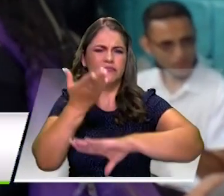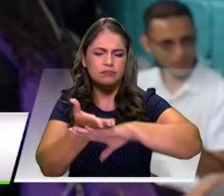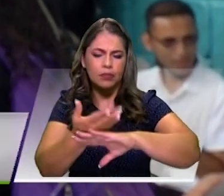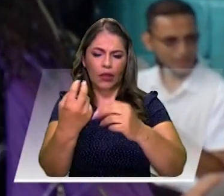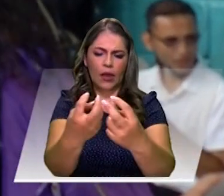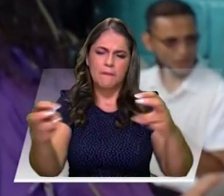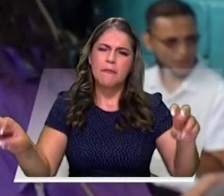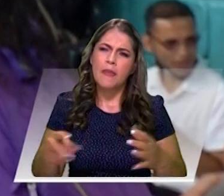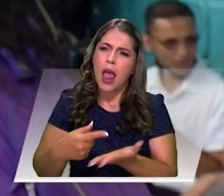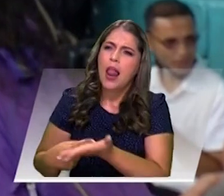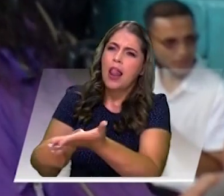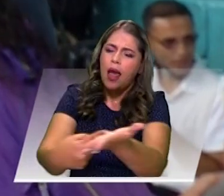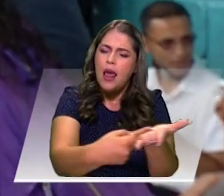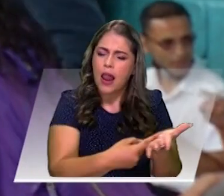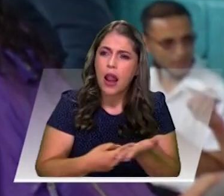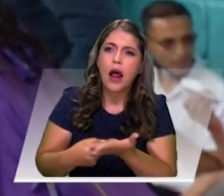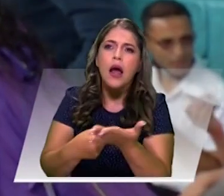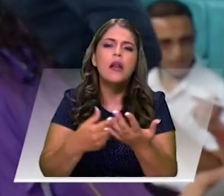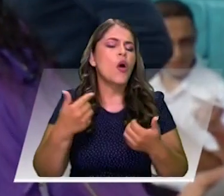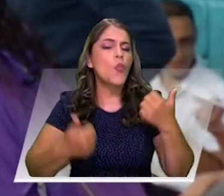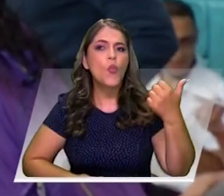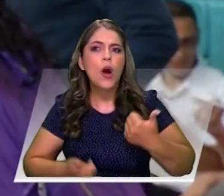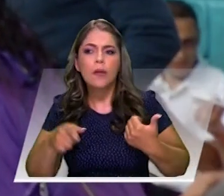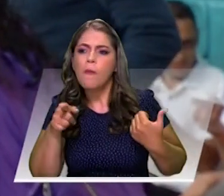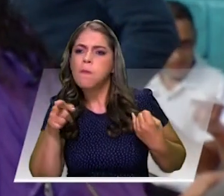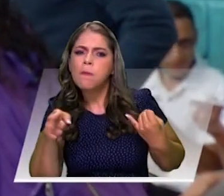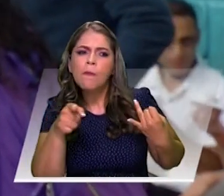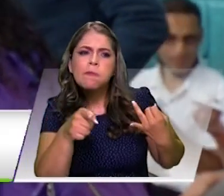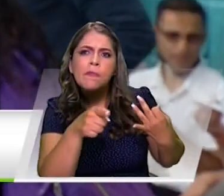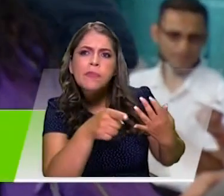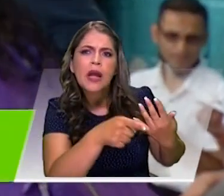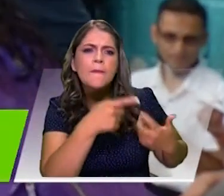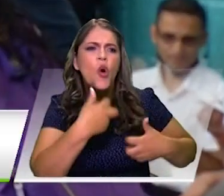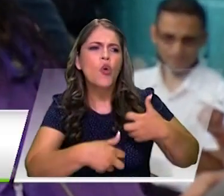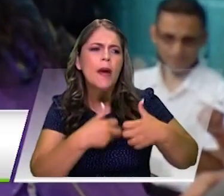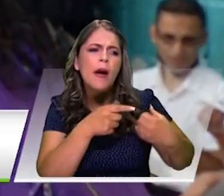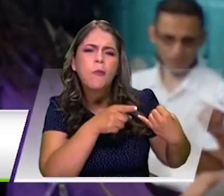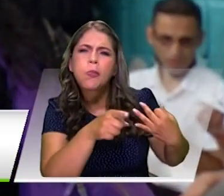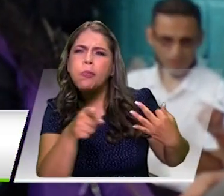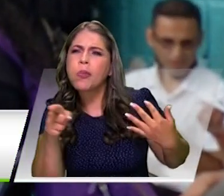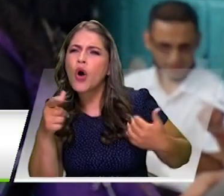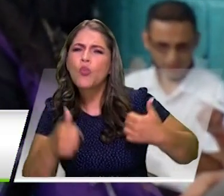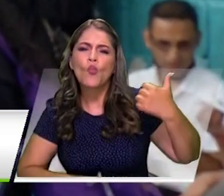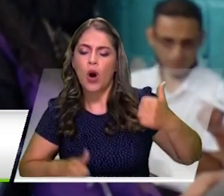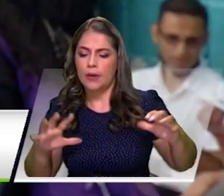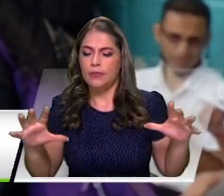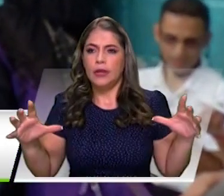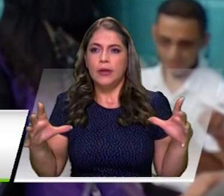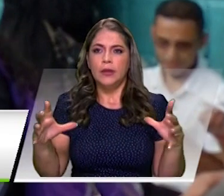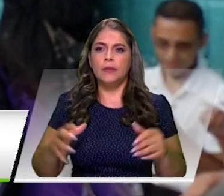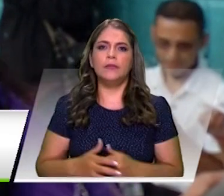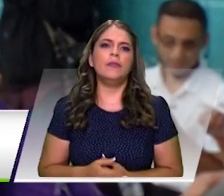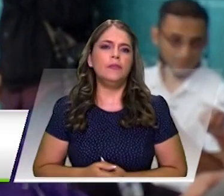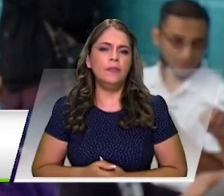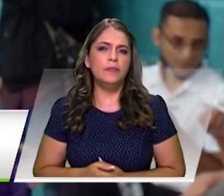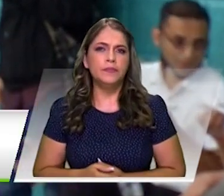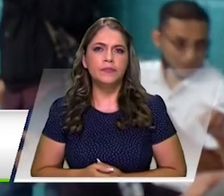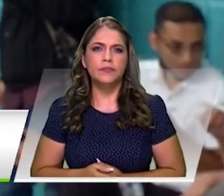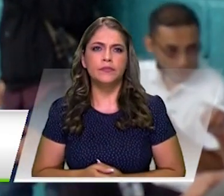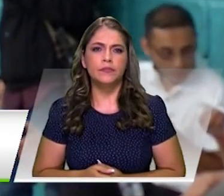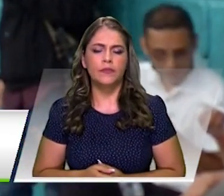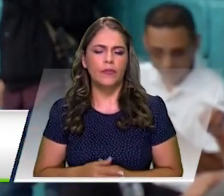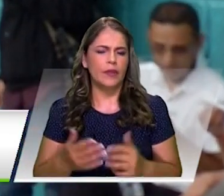son las problemáticas que se están presentando en cada uno de los territorios, sectores, poblaciones, así como las propuestas,